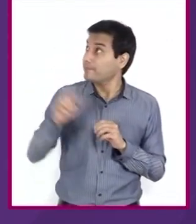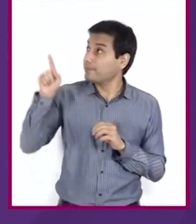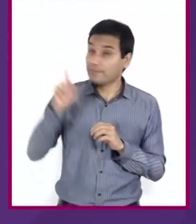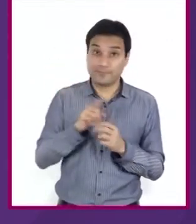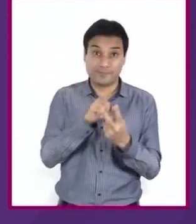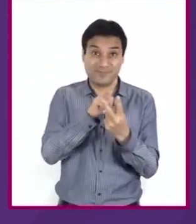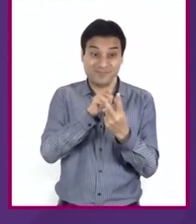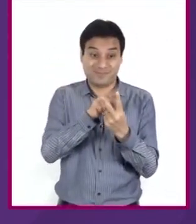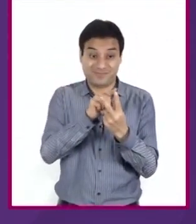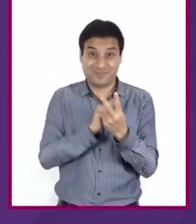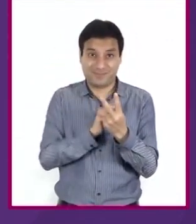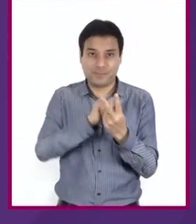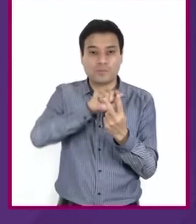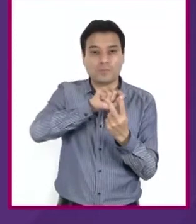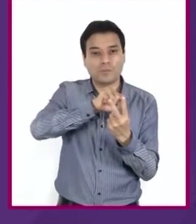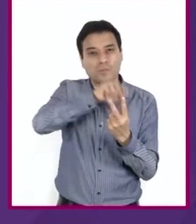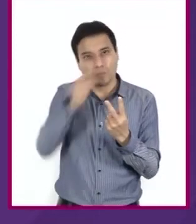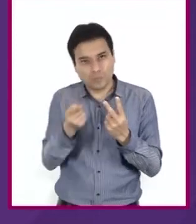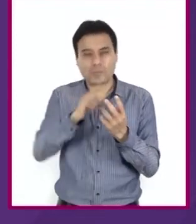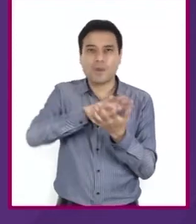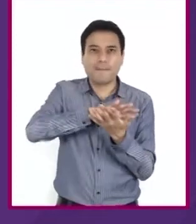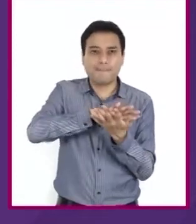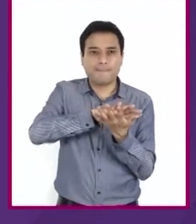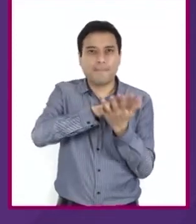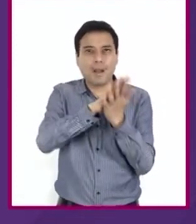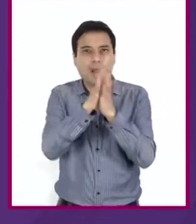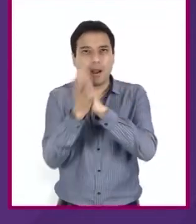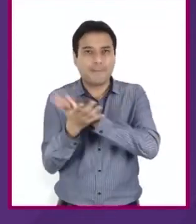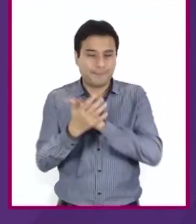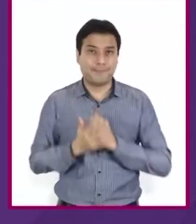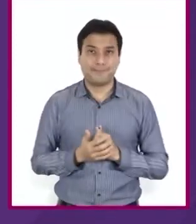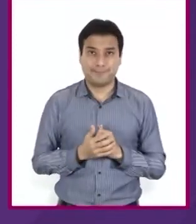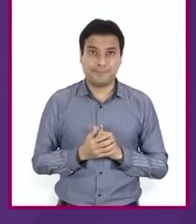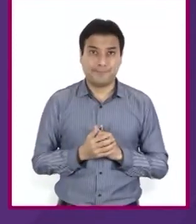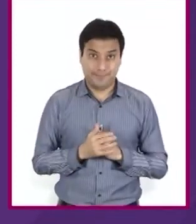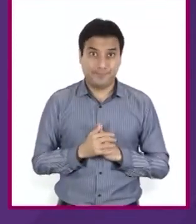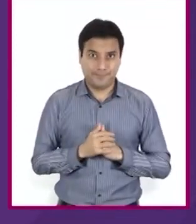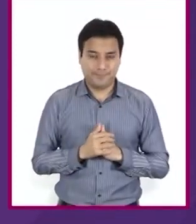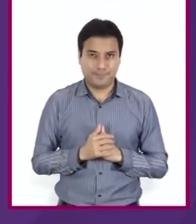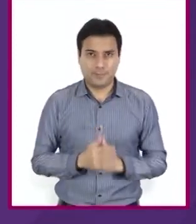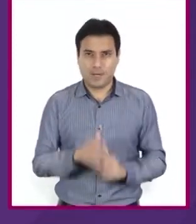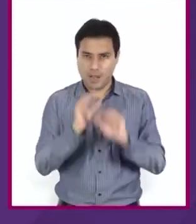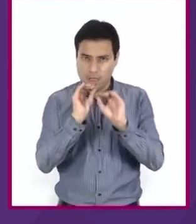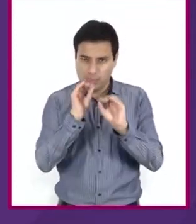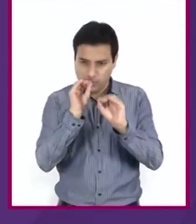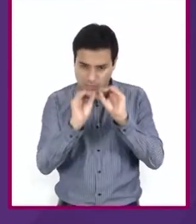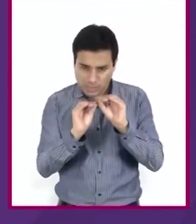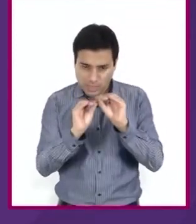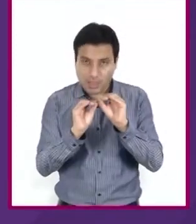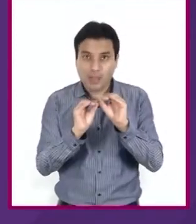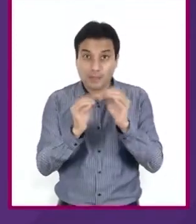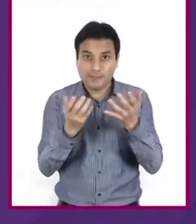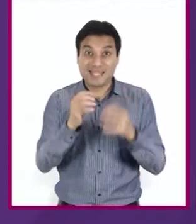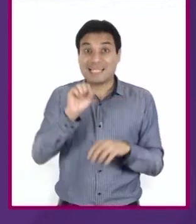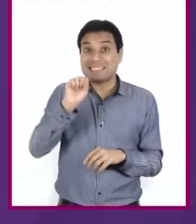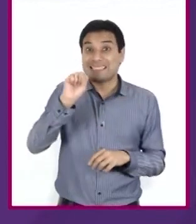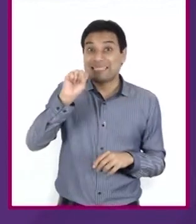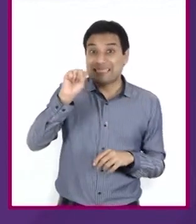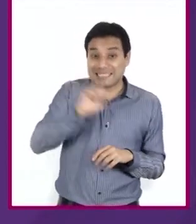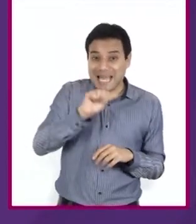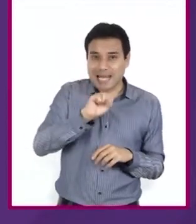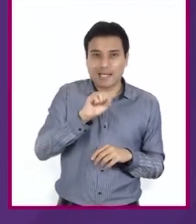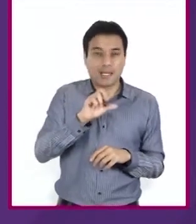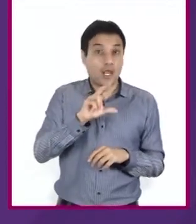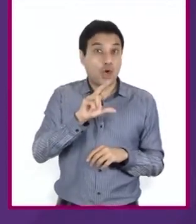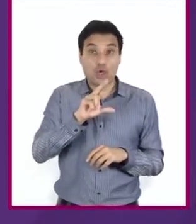urea por tratamiento con amoníaco acuoso. De esta manera, una sal inorgánica se convirtió